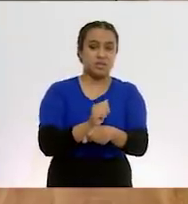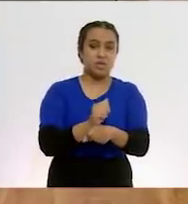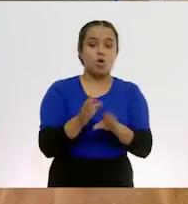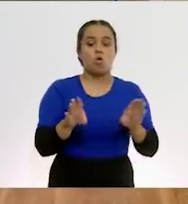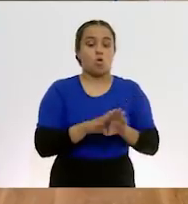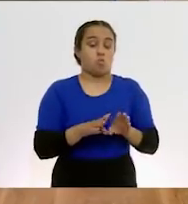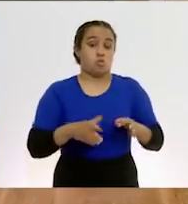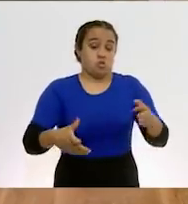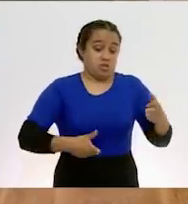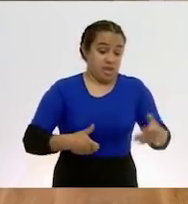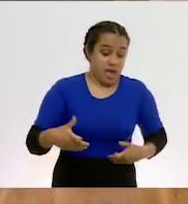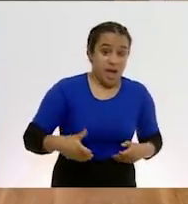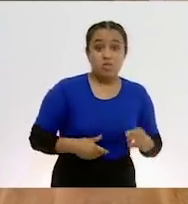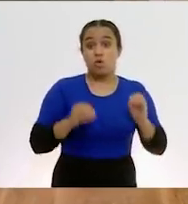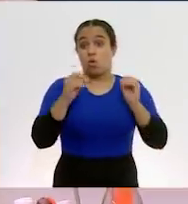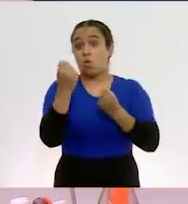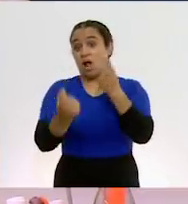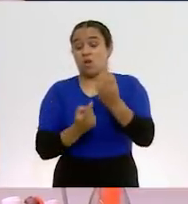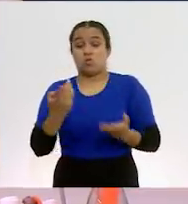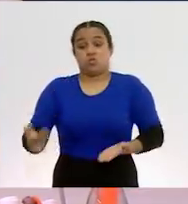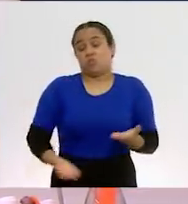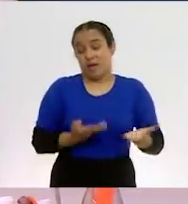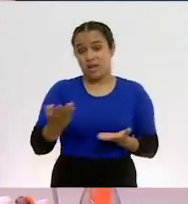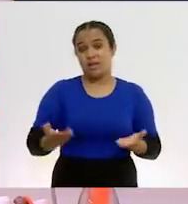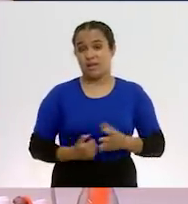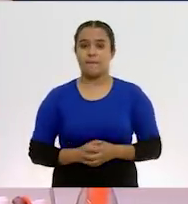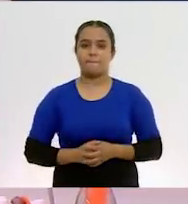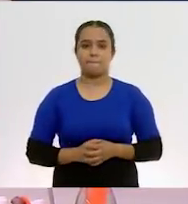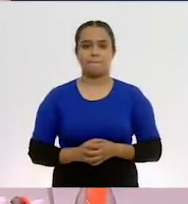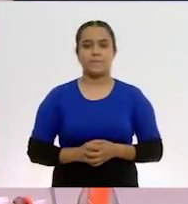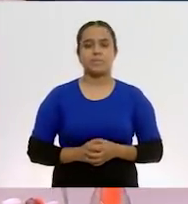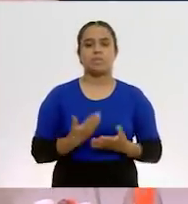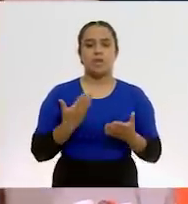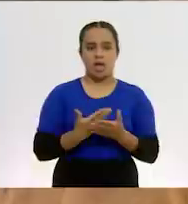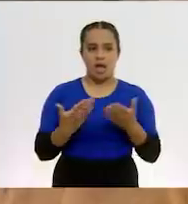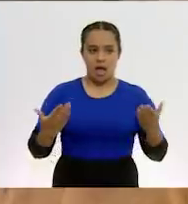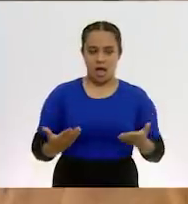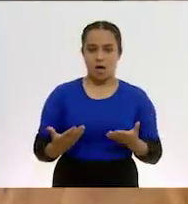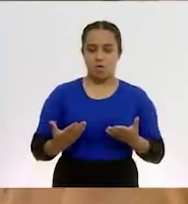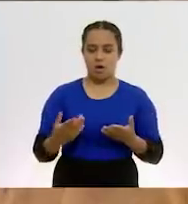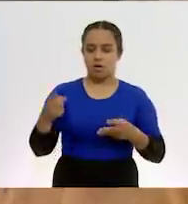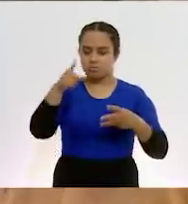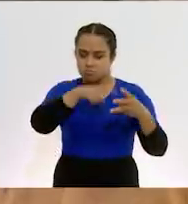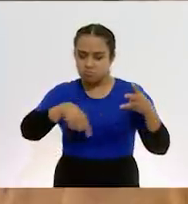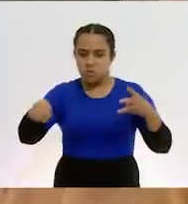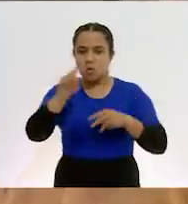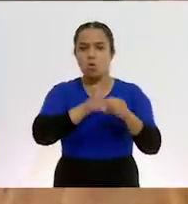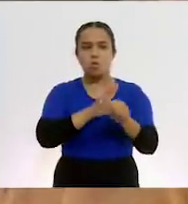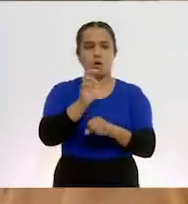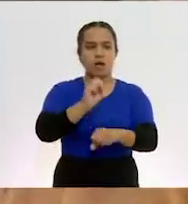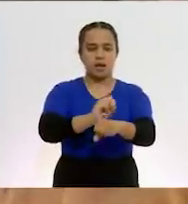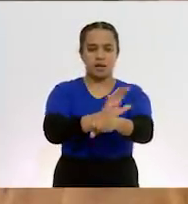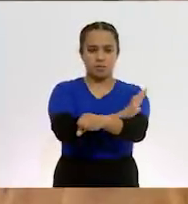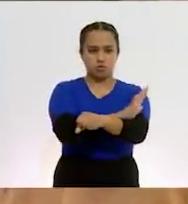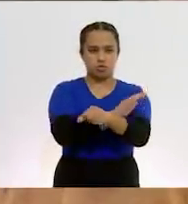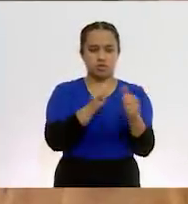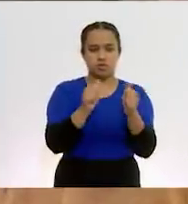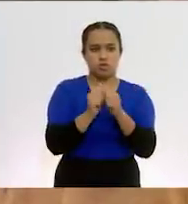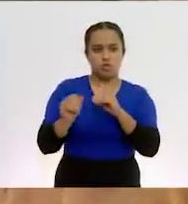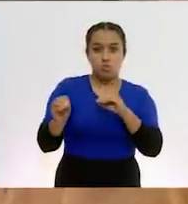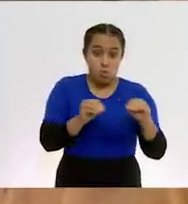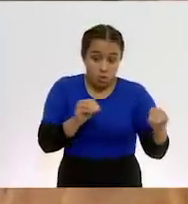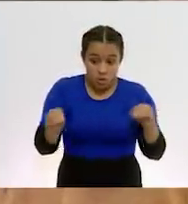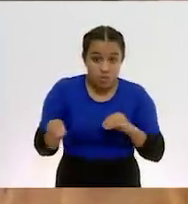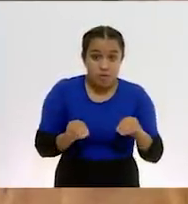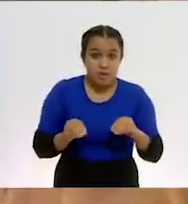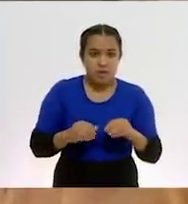el teatro o con la danza. A continuación, pues vamos a dar inicio a nuestra ruleta de las emociones en movimiento.